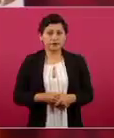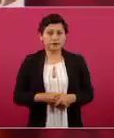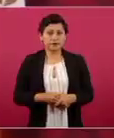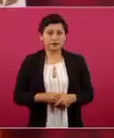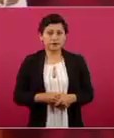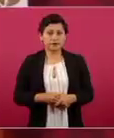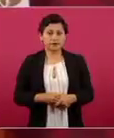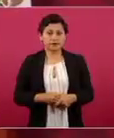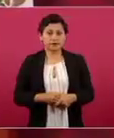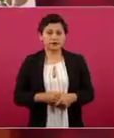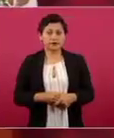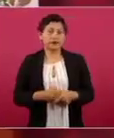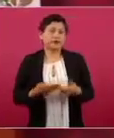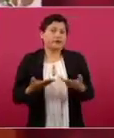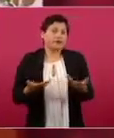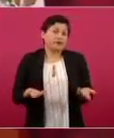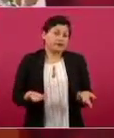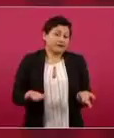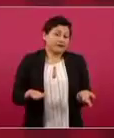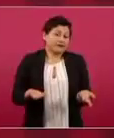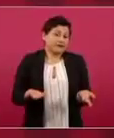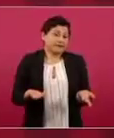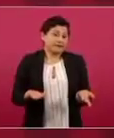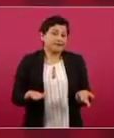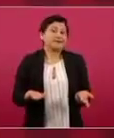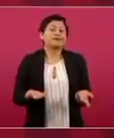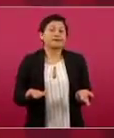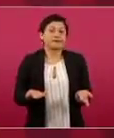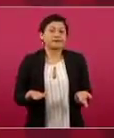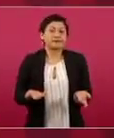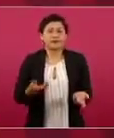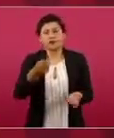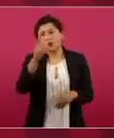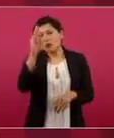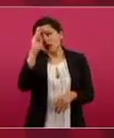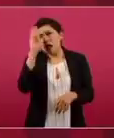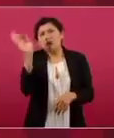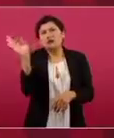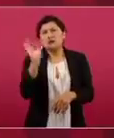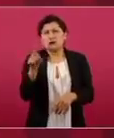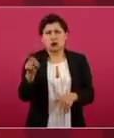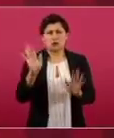Y se puede decir, bueno, tienen derecho